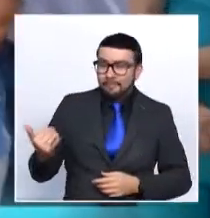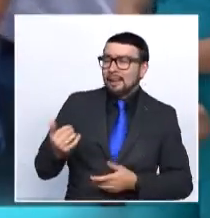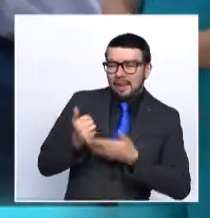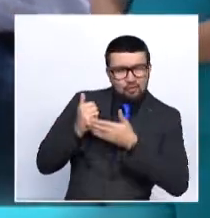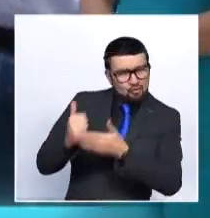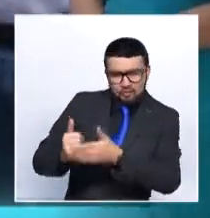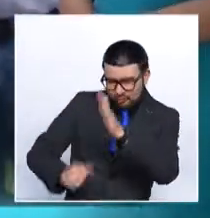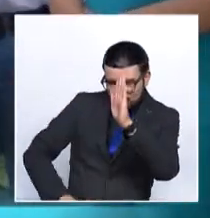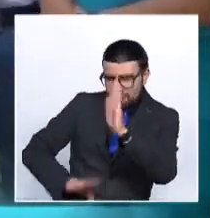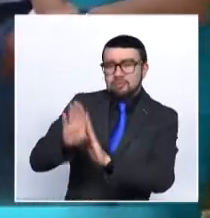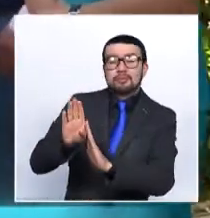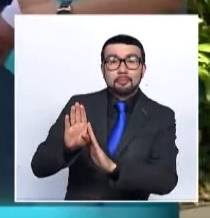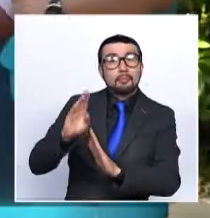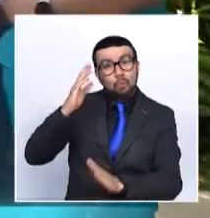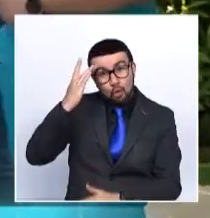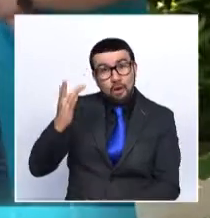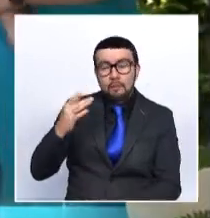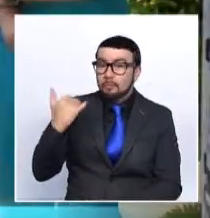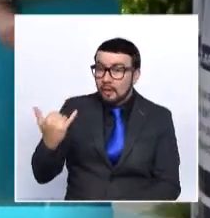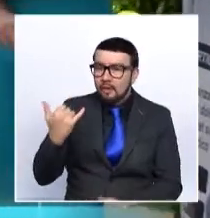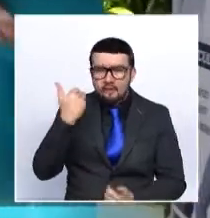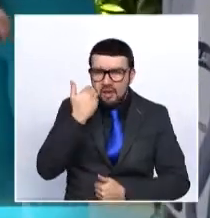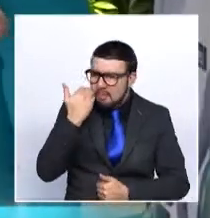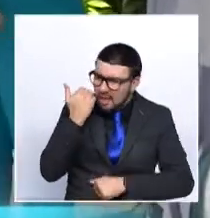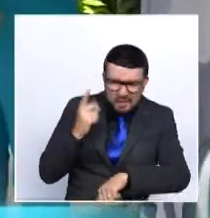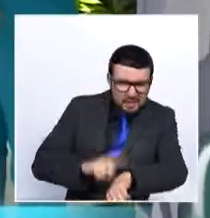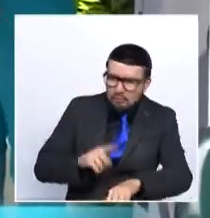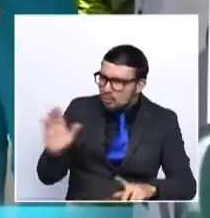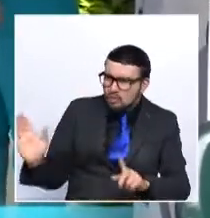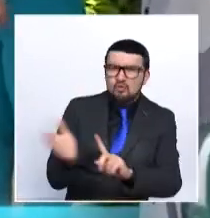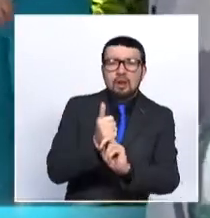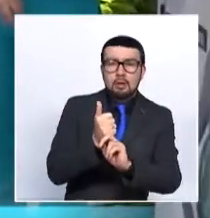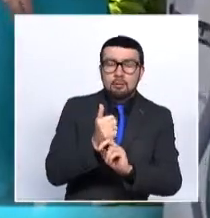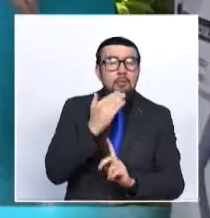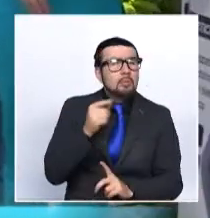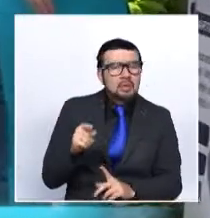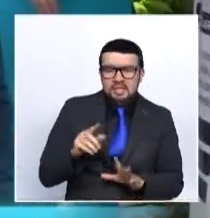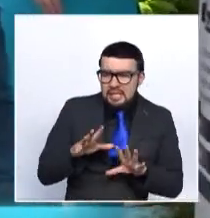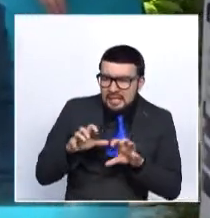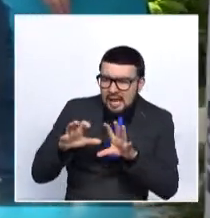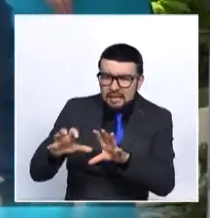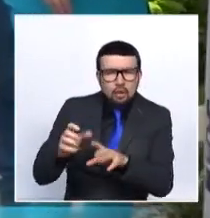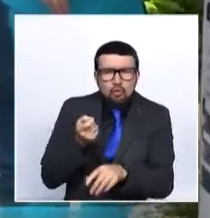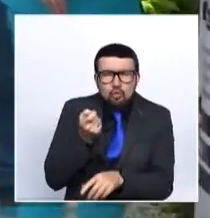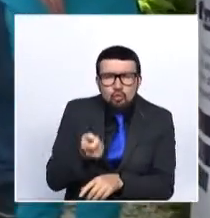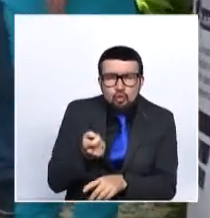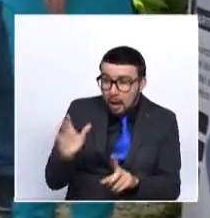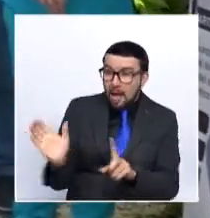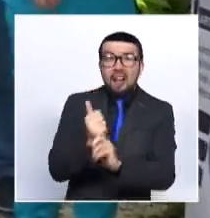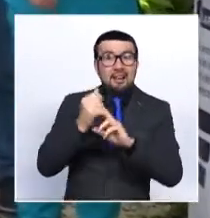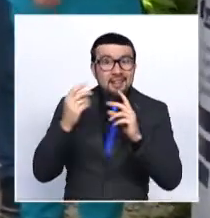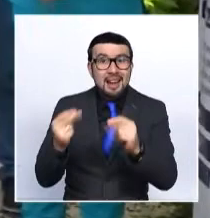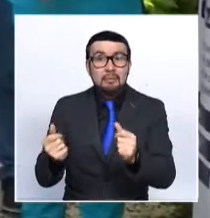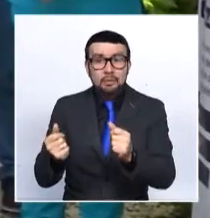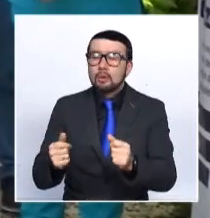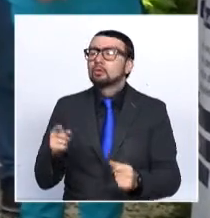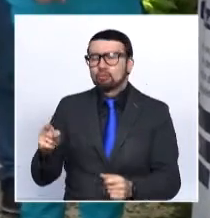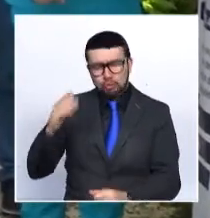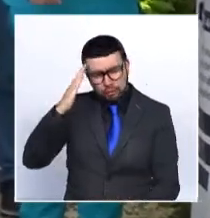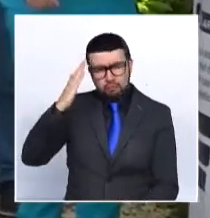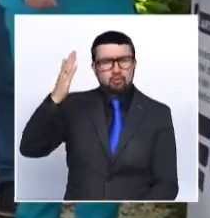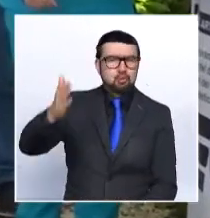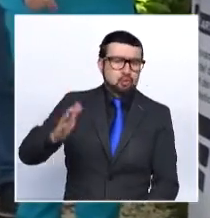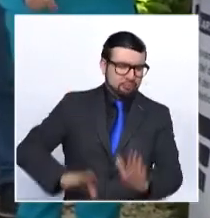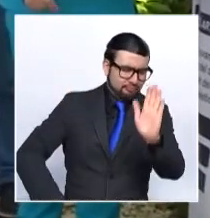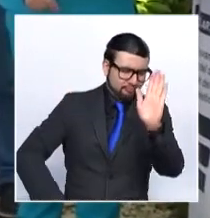la enfermedad que se coja a tiempo, el cáncer que se diagnostique a tiempo, tienen un pronóstico